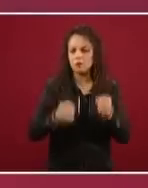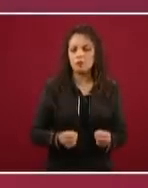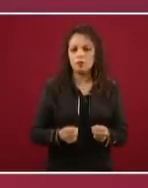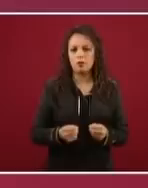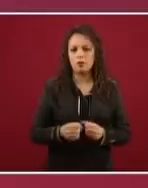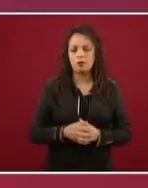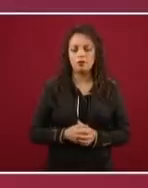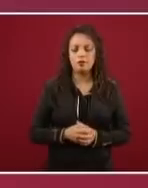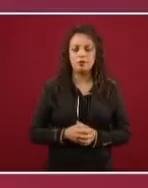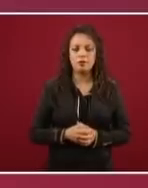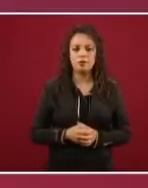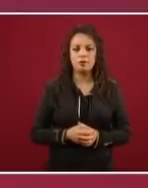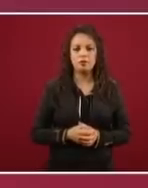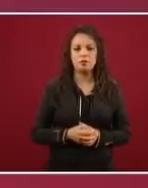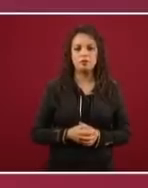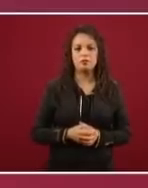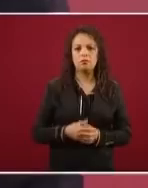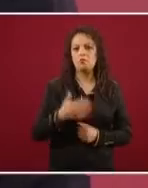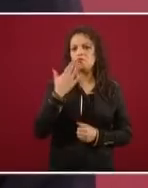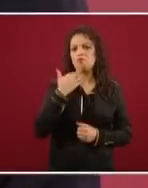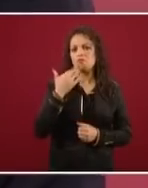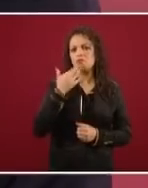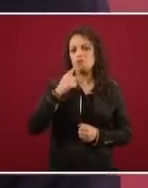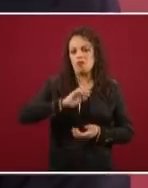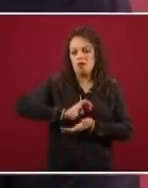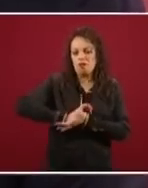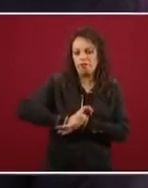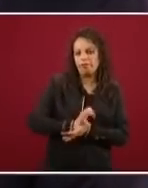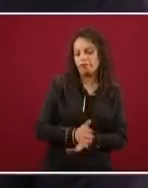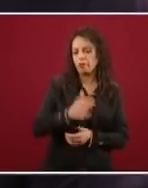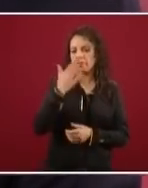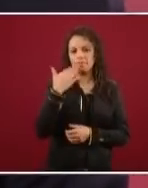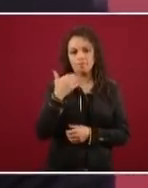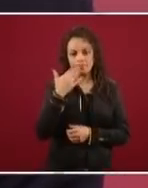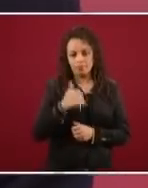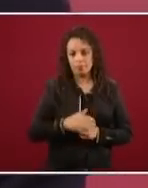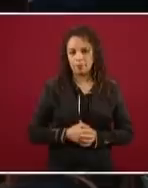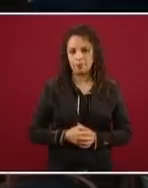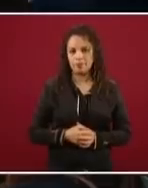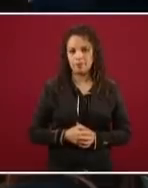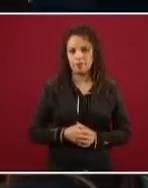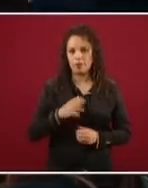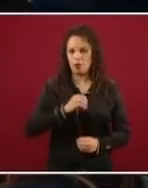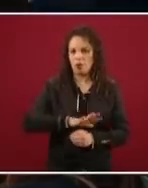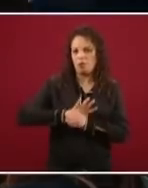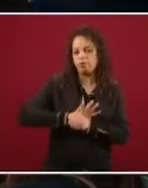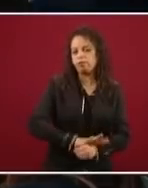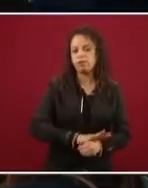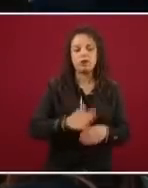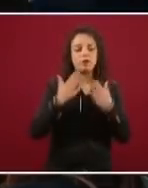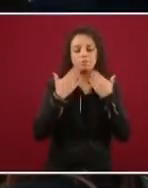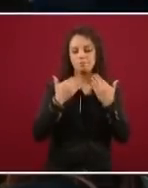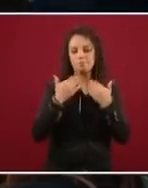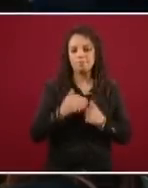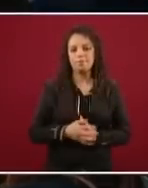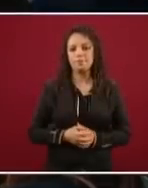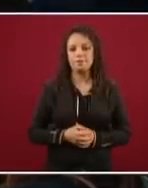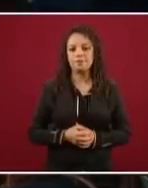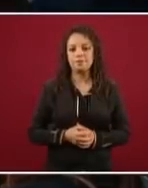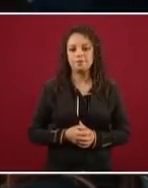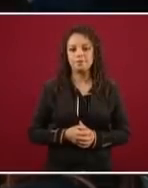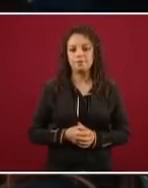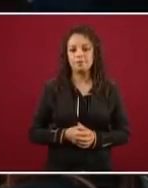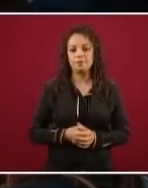esta represión tenemos de alguna práctica por qué imagínense